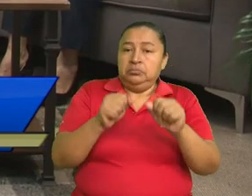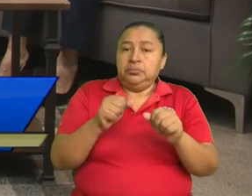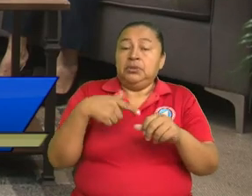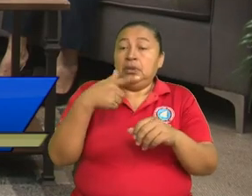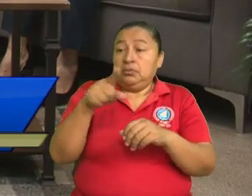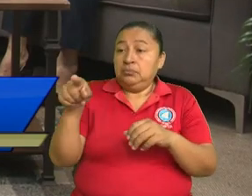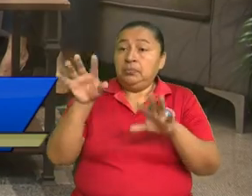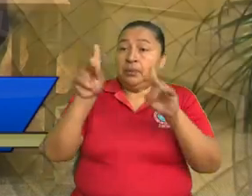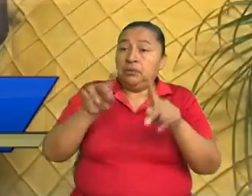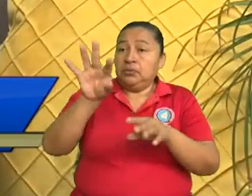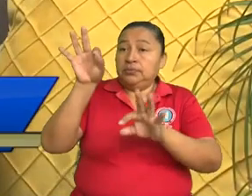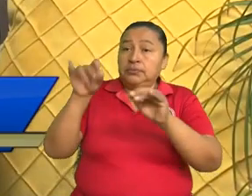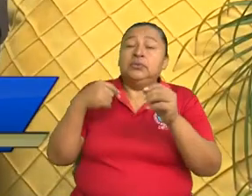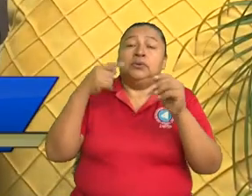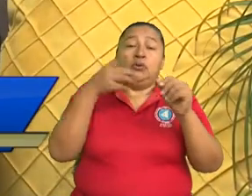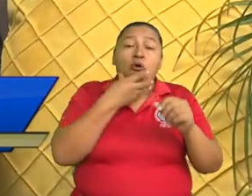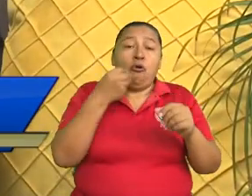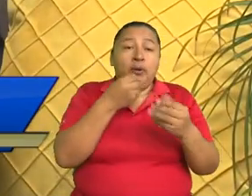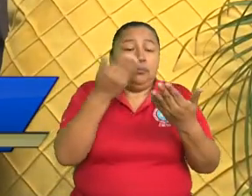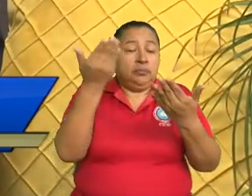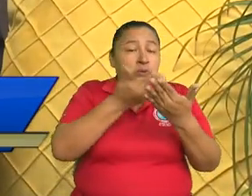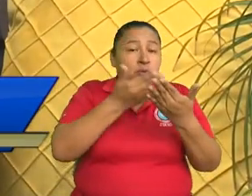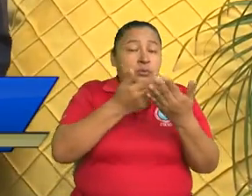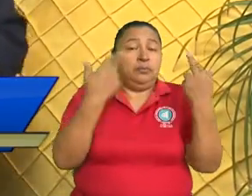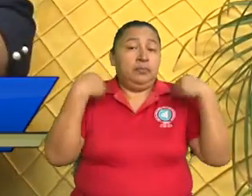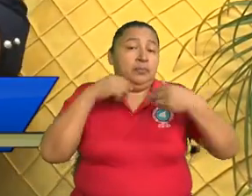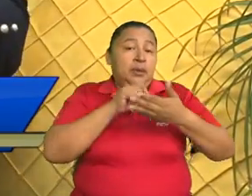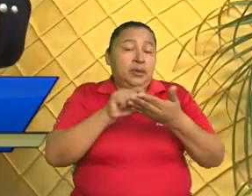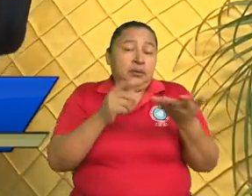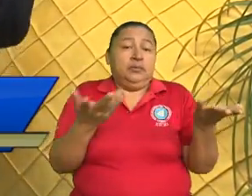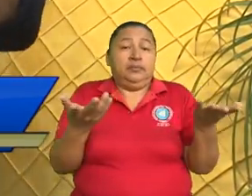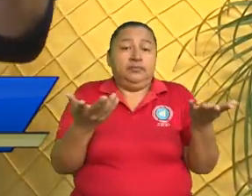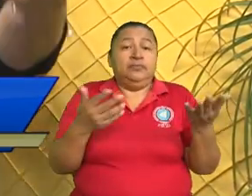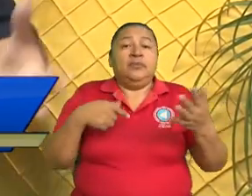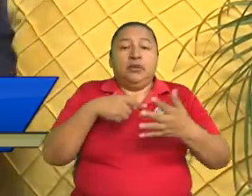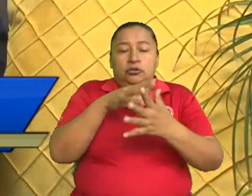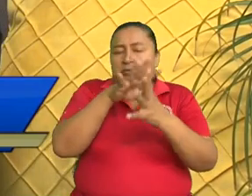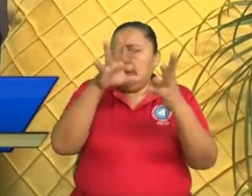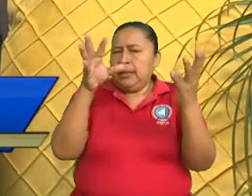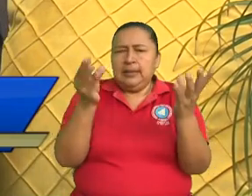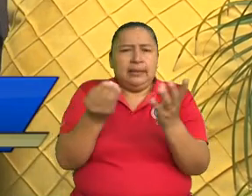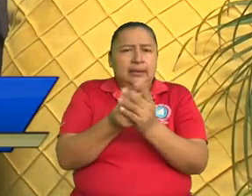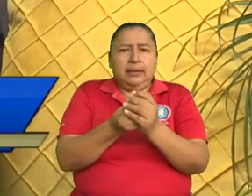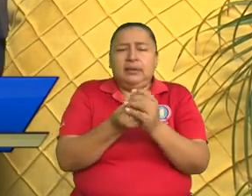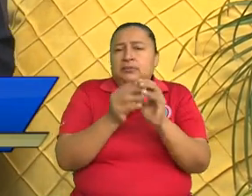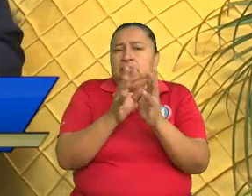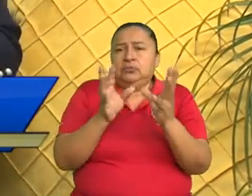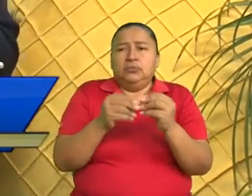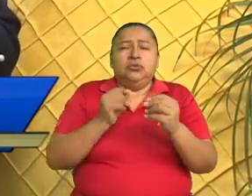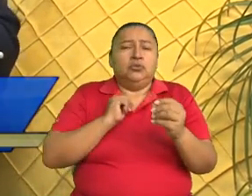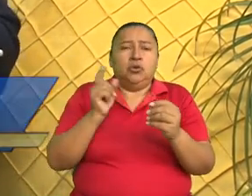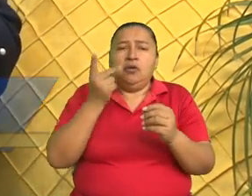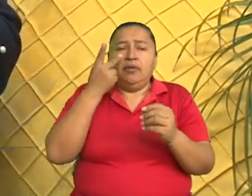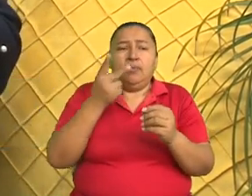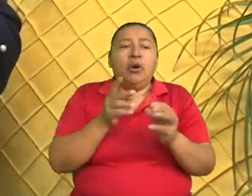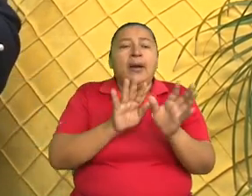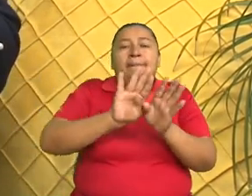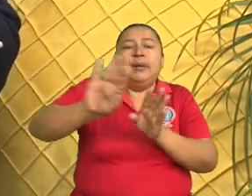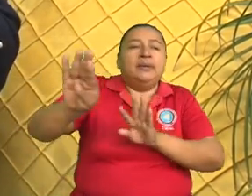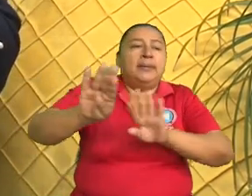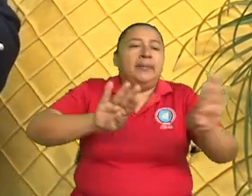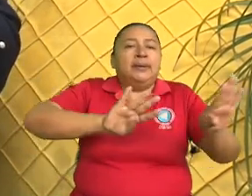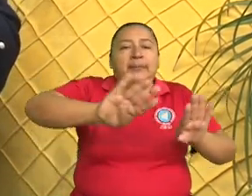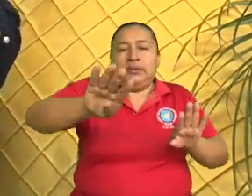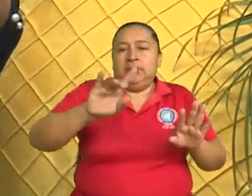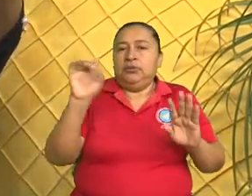que las comunidades se formen jóvenes para ser maestros. Entonces es integral, pues no lo vemos como un